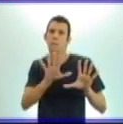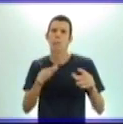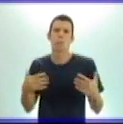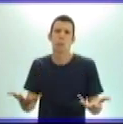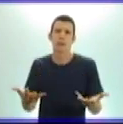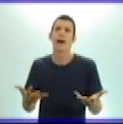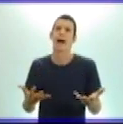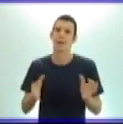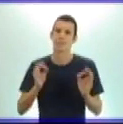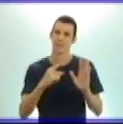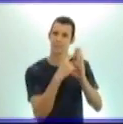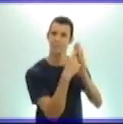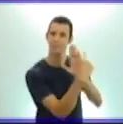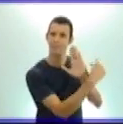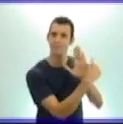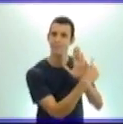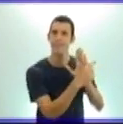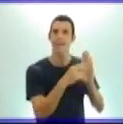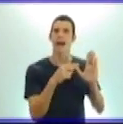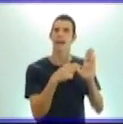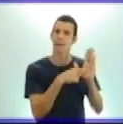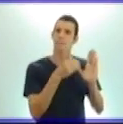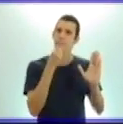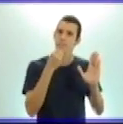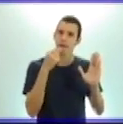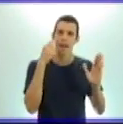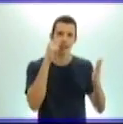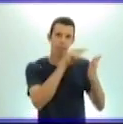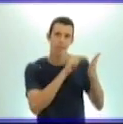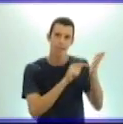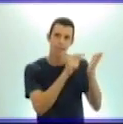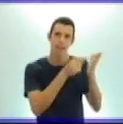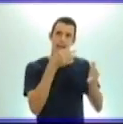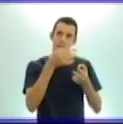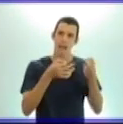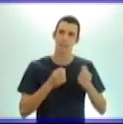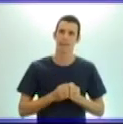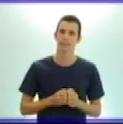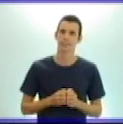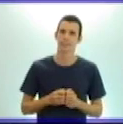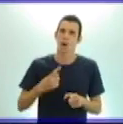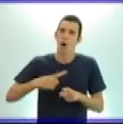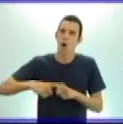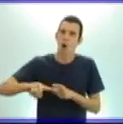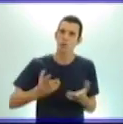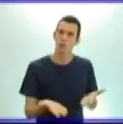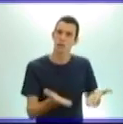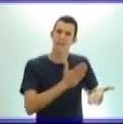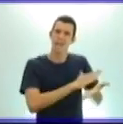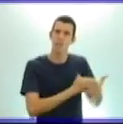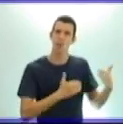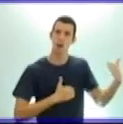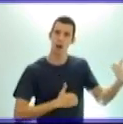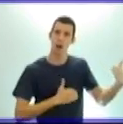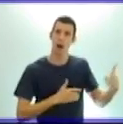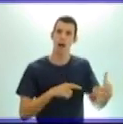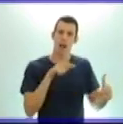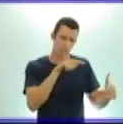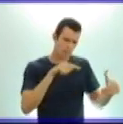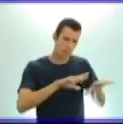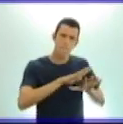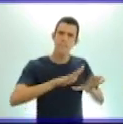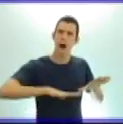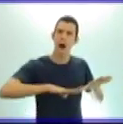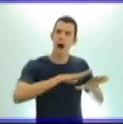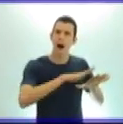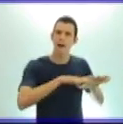los que están en tu atlas escolar o en el cuaderno de antología de mapas que